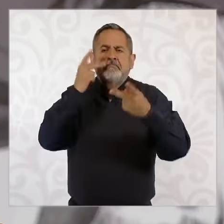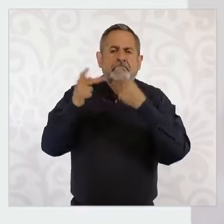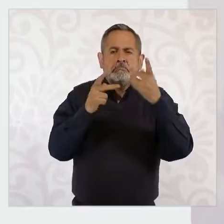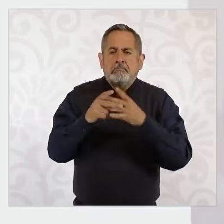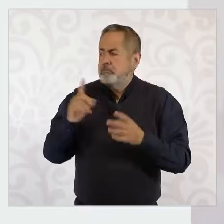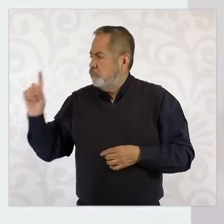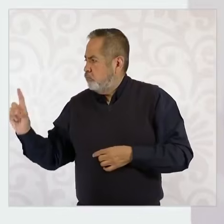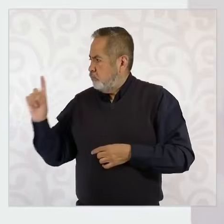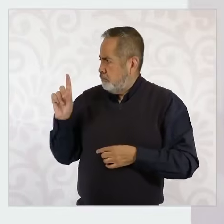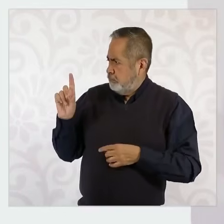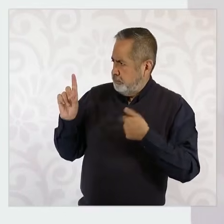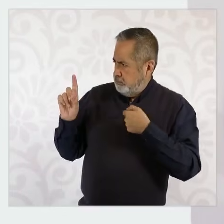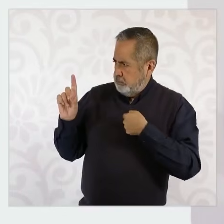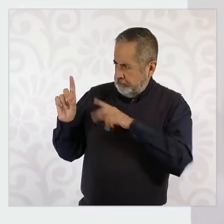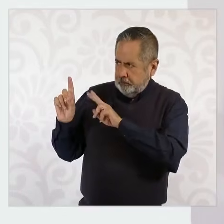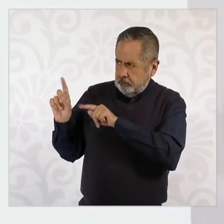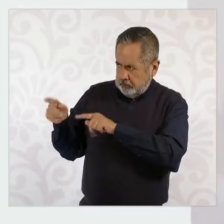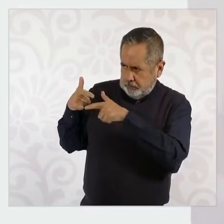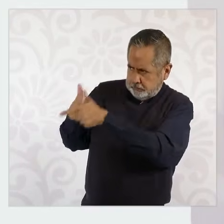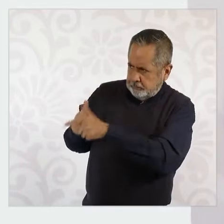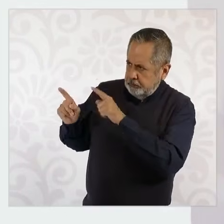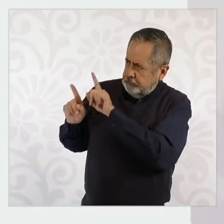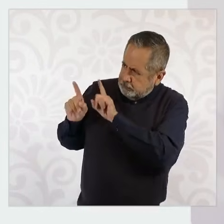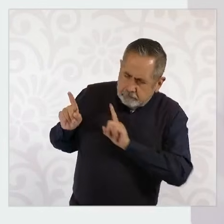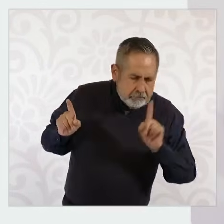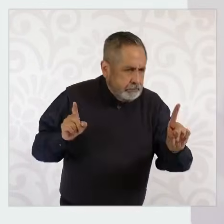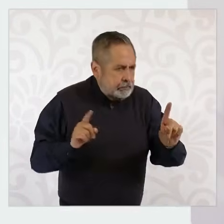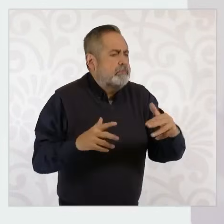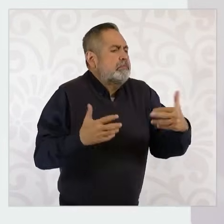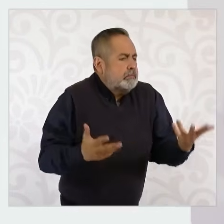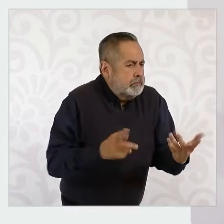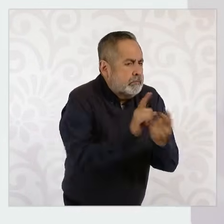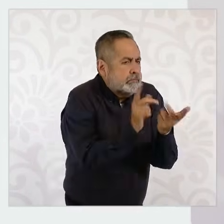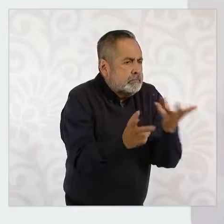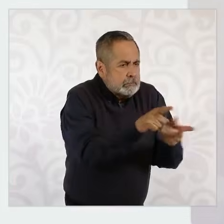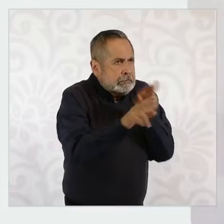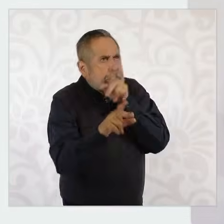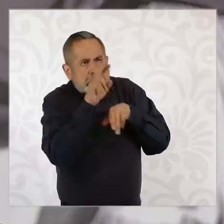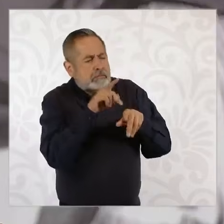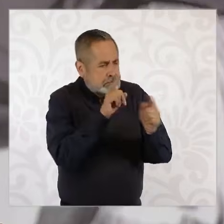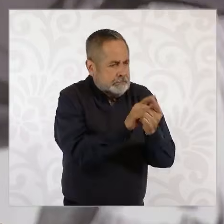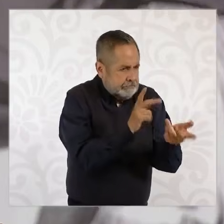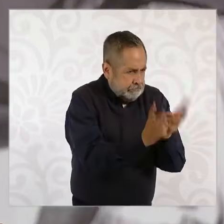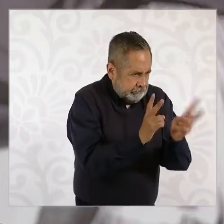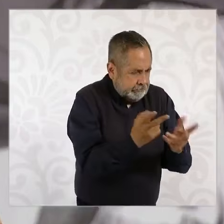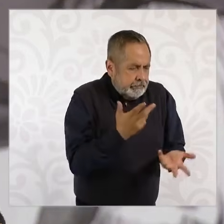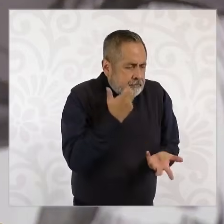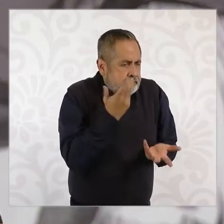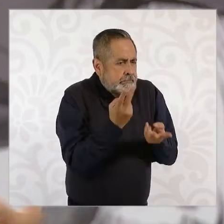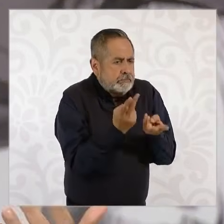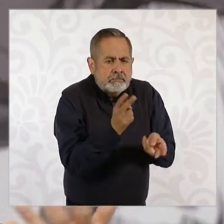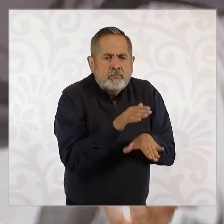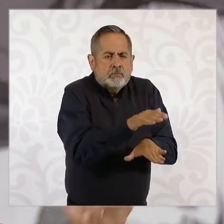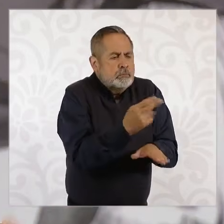me he bajado del templete para ir a atender a la gente que está con un cartel con mucha desesperación porque quiere hablar conmigo. Entonces